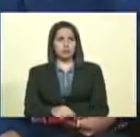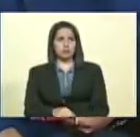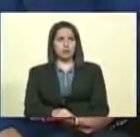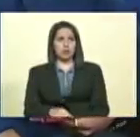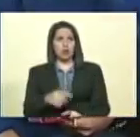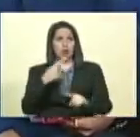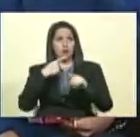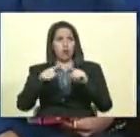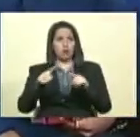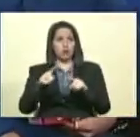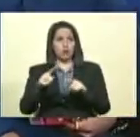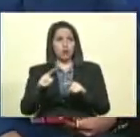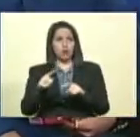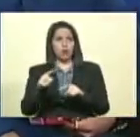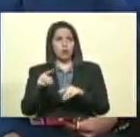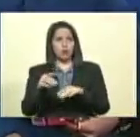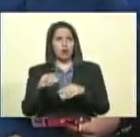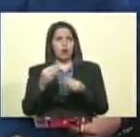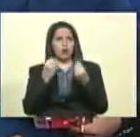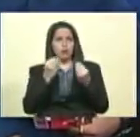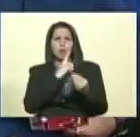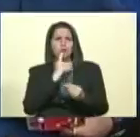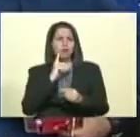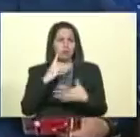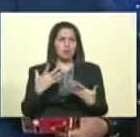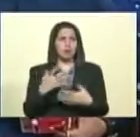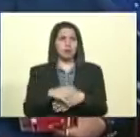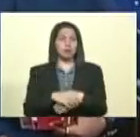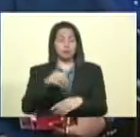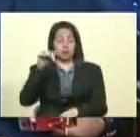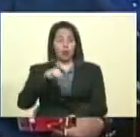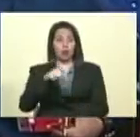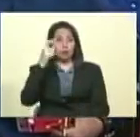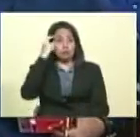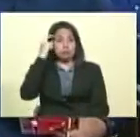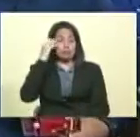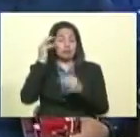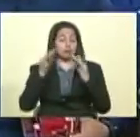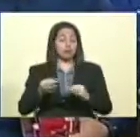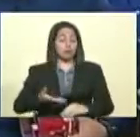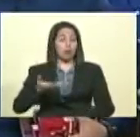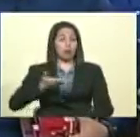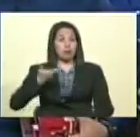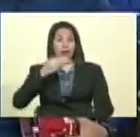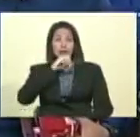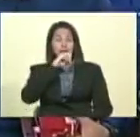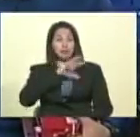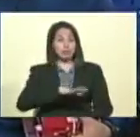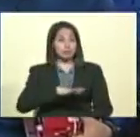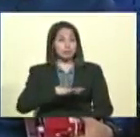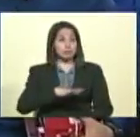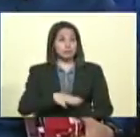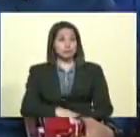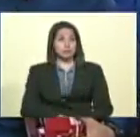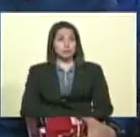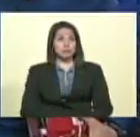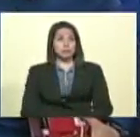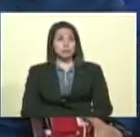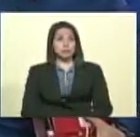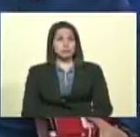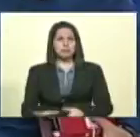Carlos Luis, no hay ningún problema. Hoy es un día histórico, presidente. Hoy es un día histórico que